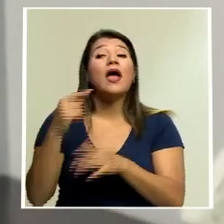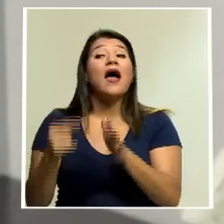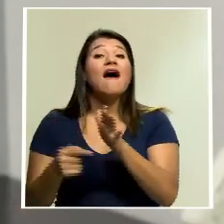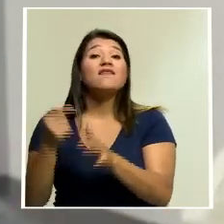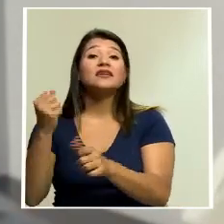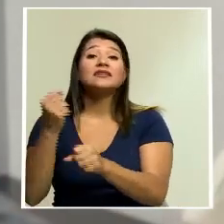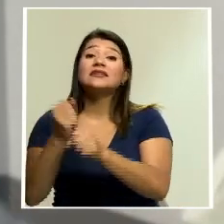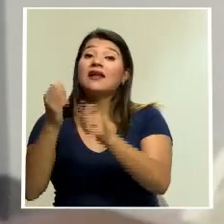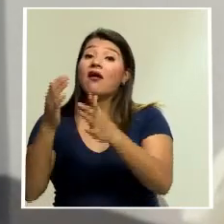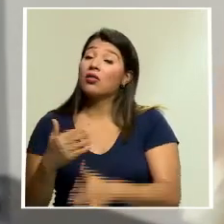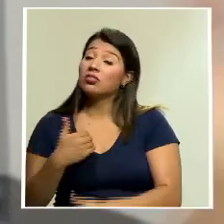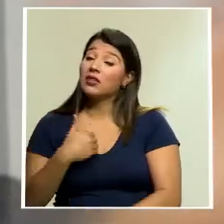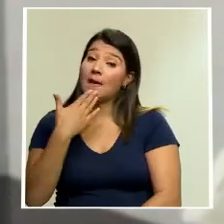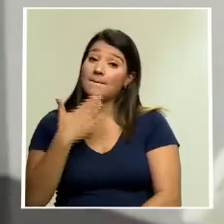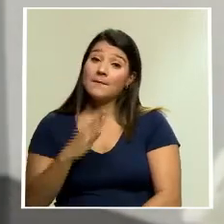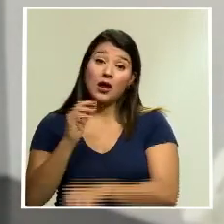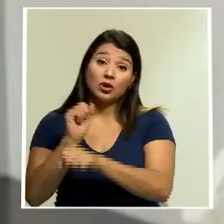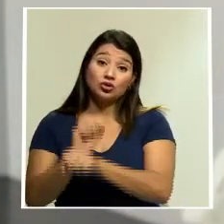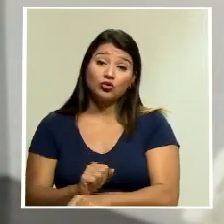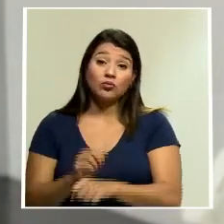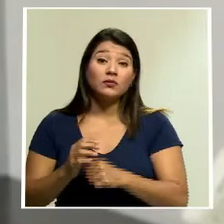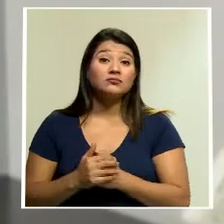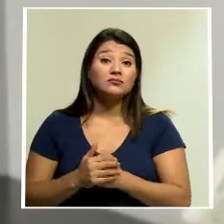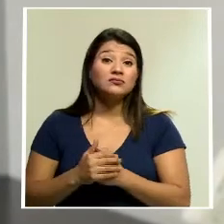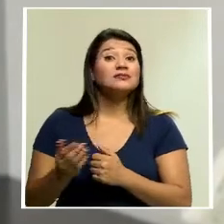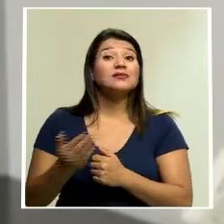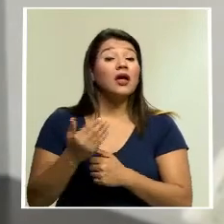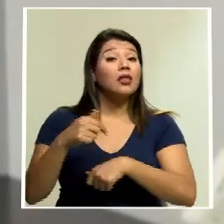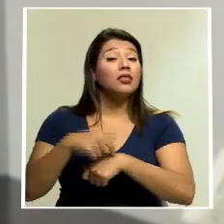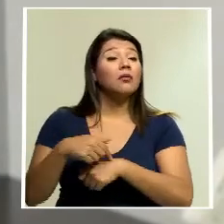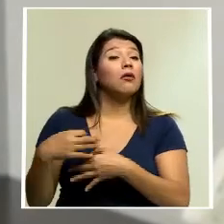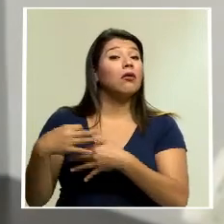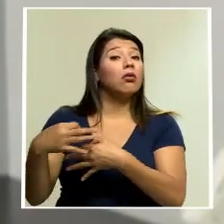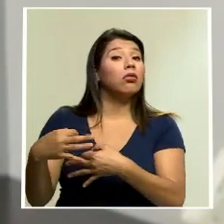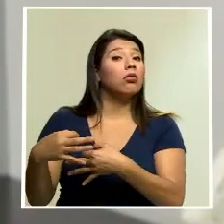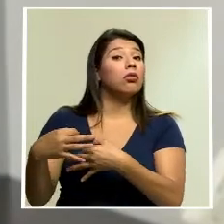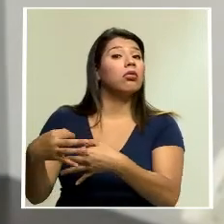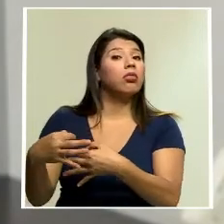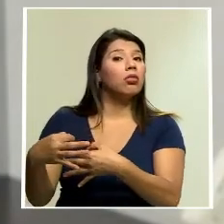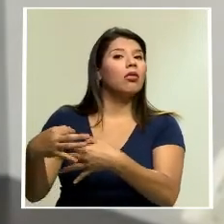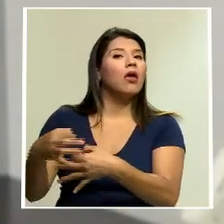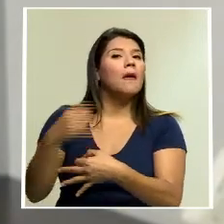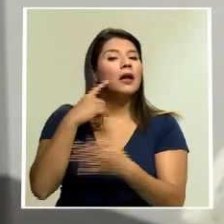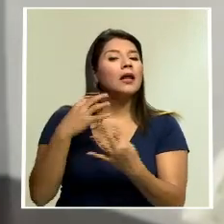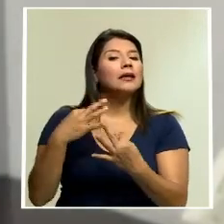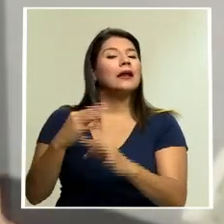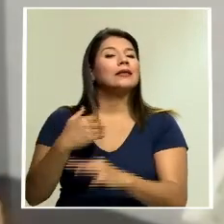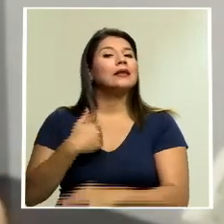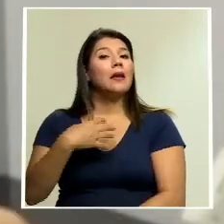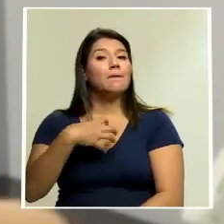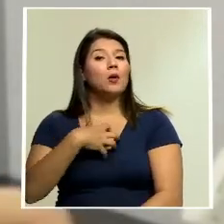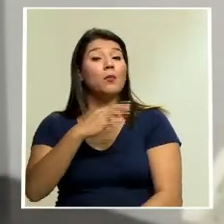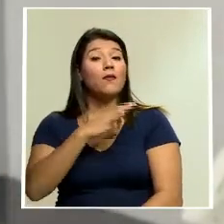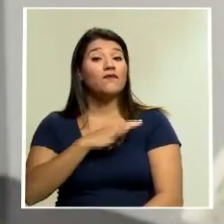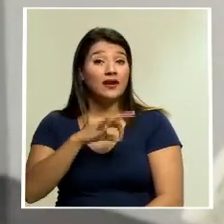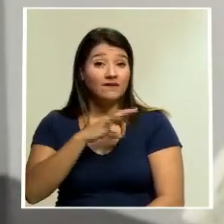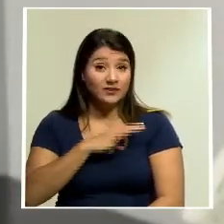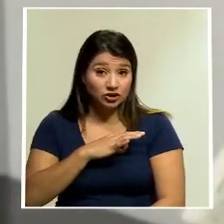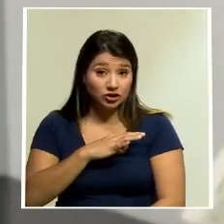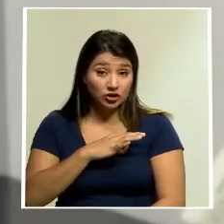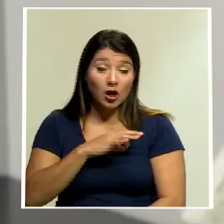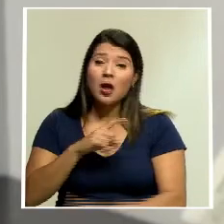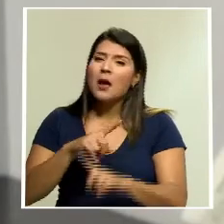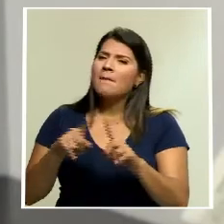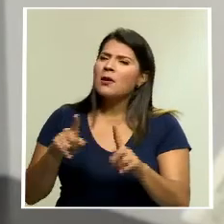a demorarse más tiempo de la cuenta, tal vez para intentar obtener algún beneficio. Por dicha, son los